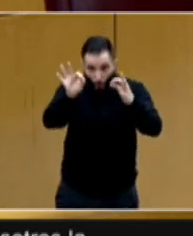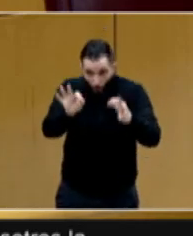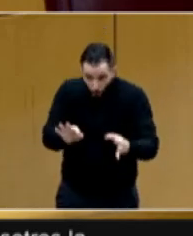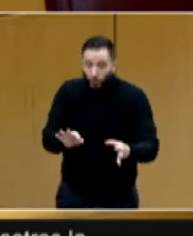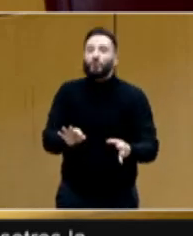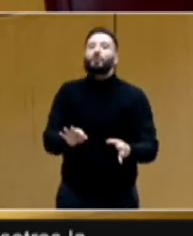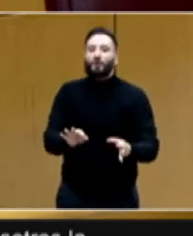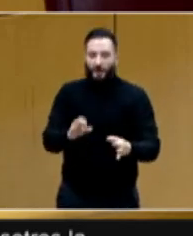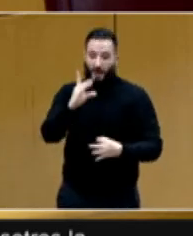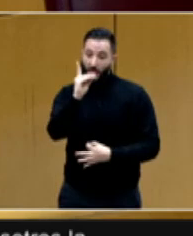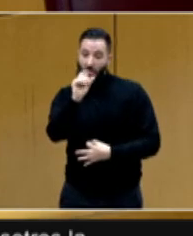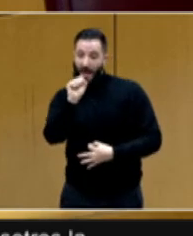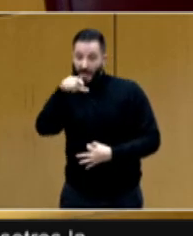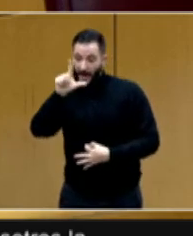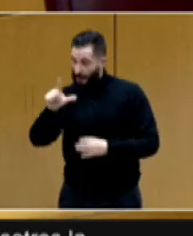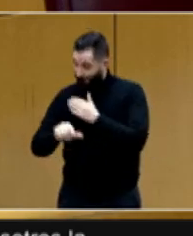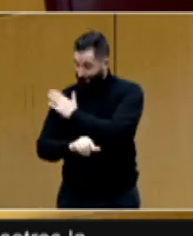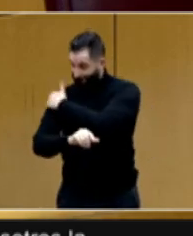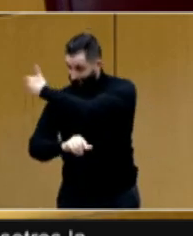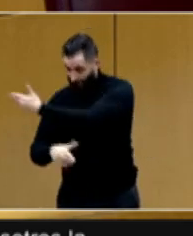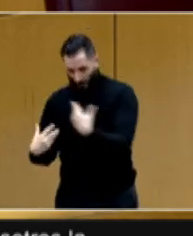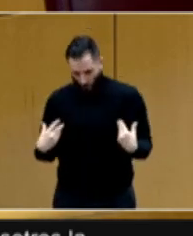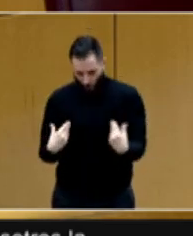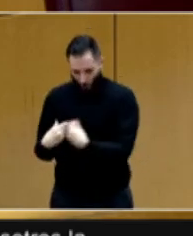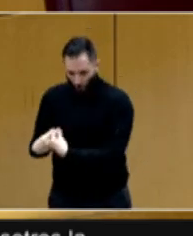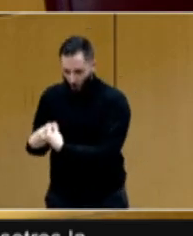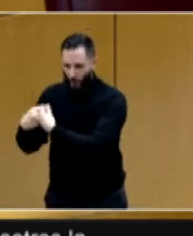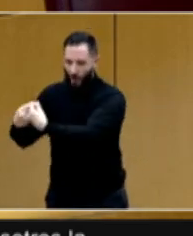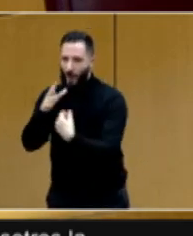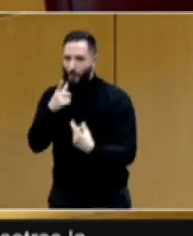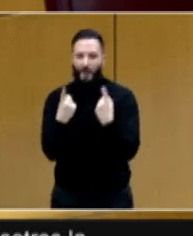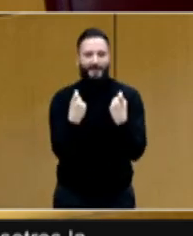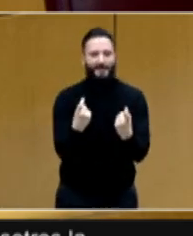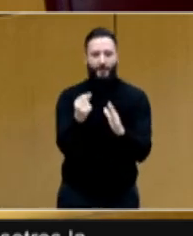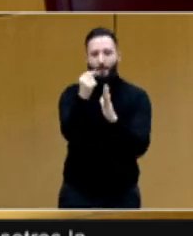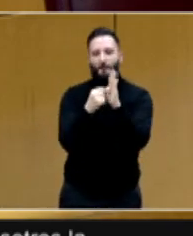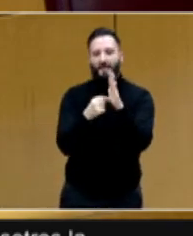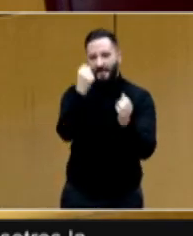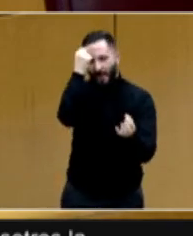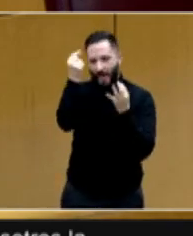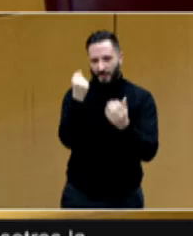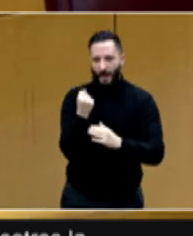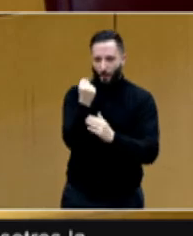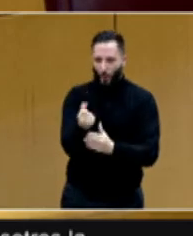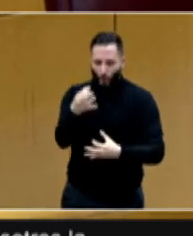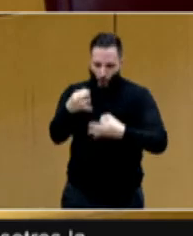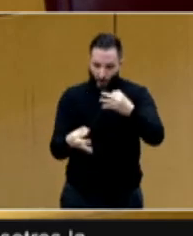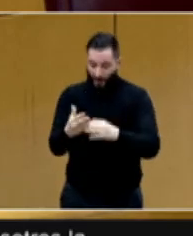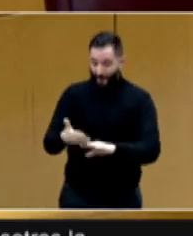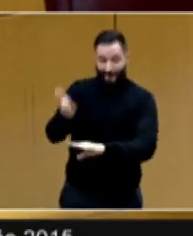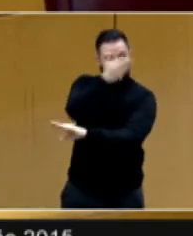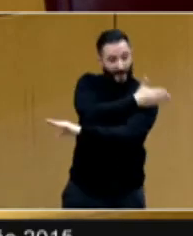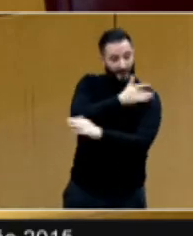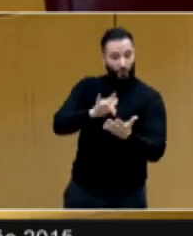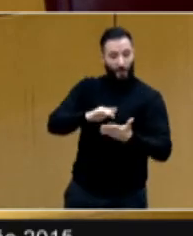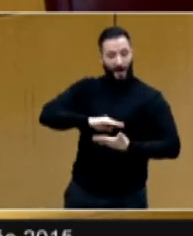con Daniel porque él entendió que necesitaba una medida de apoyo judicial al juzgado Entonces no había la opción de la curatela representativa